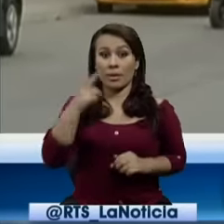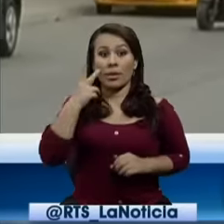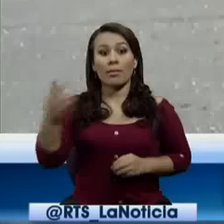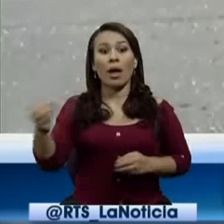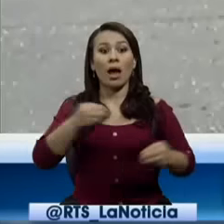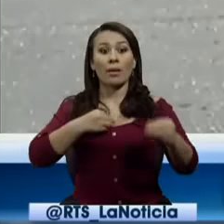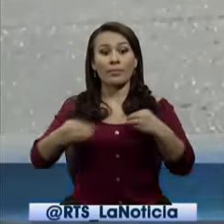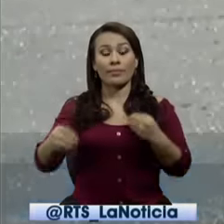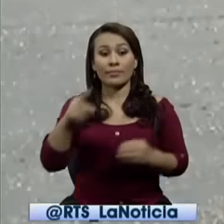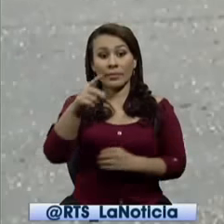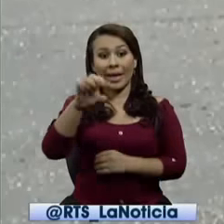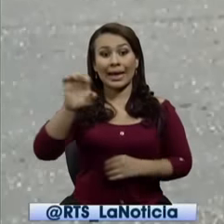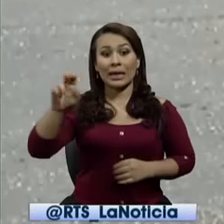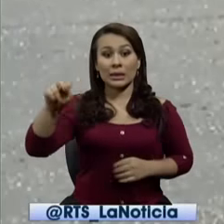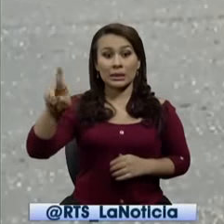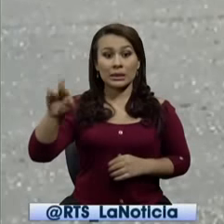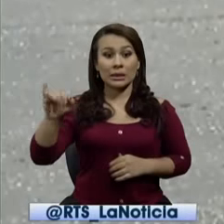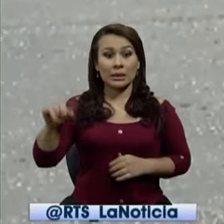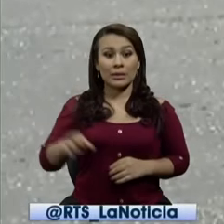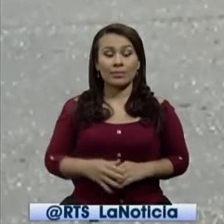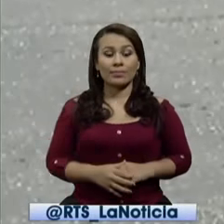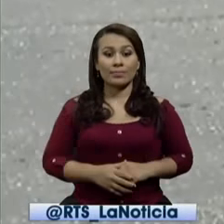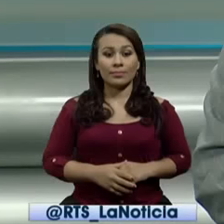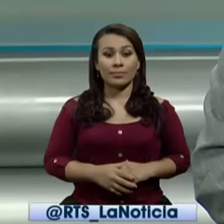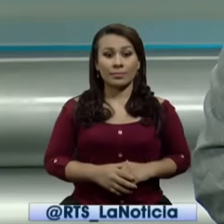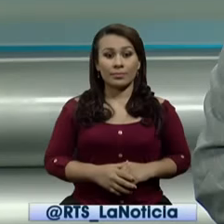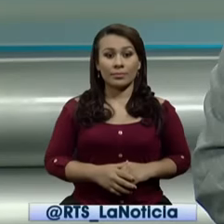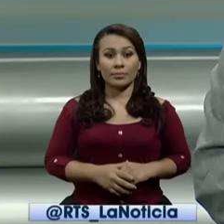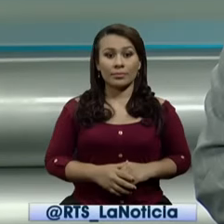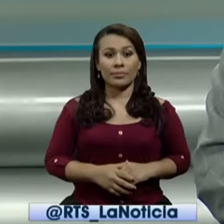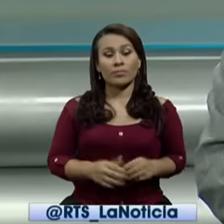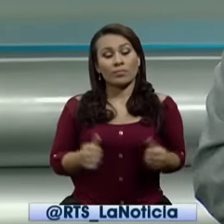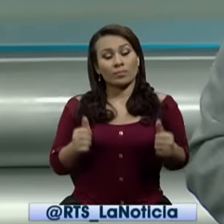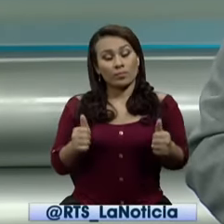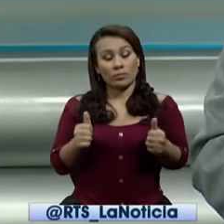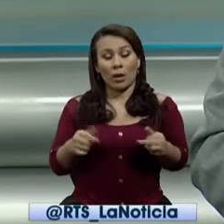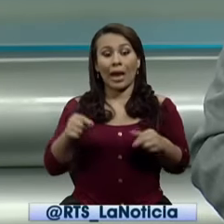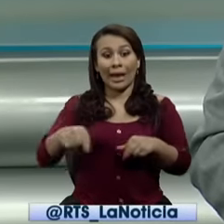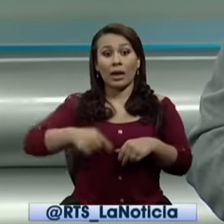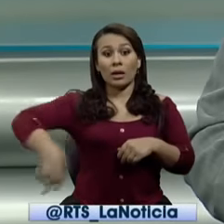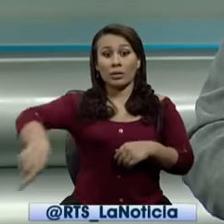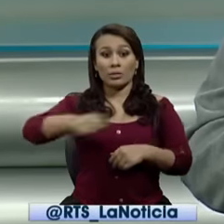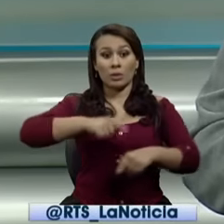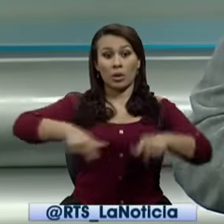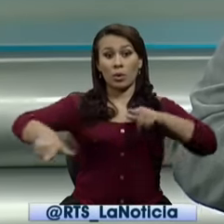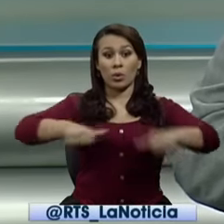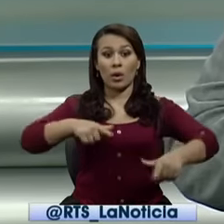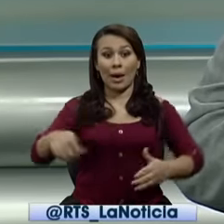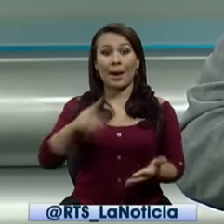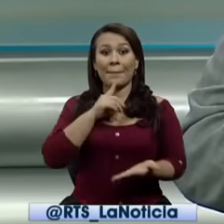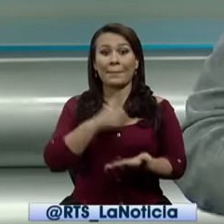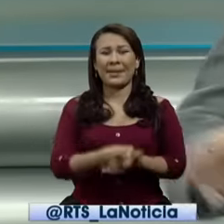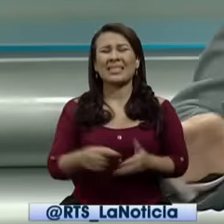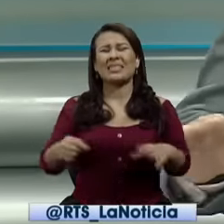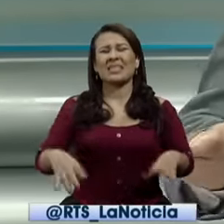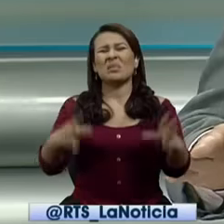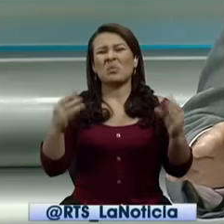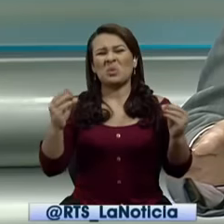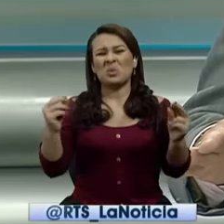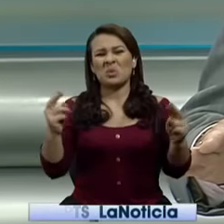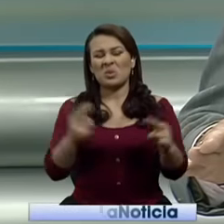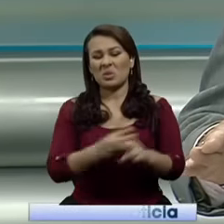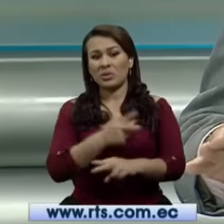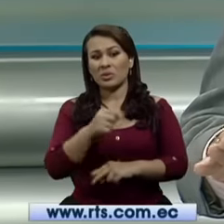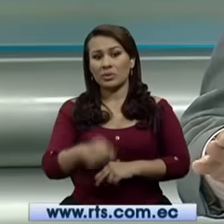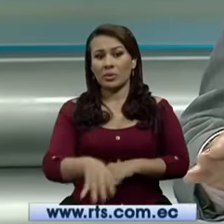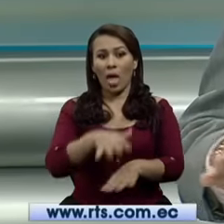informó Enrique Muñoz Bueno ese sector en realidad es un verdadero pandemonio